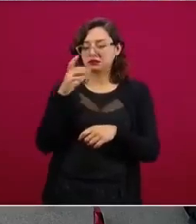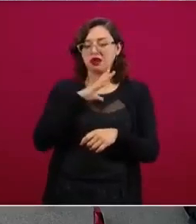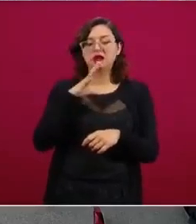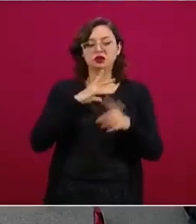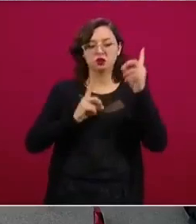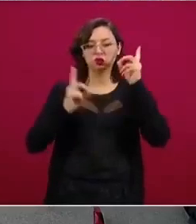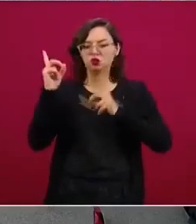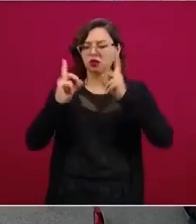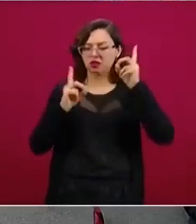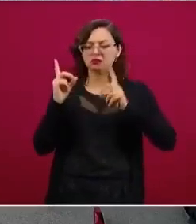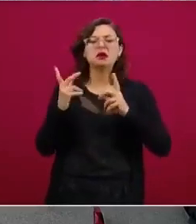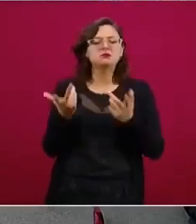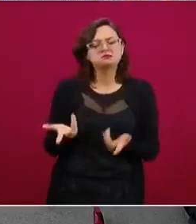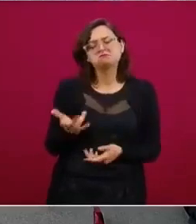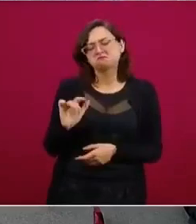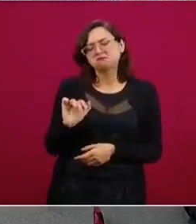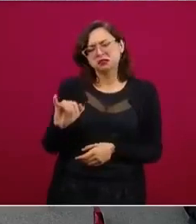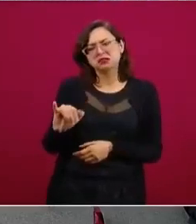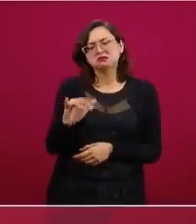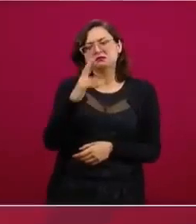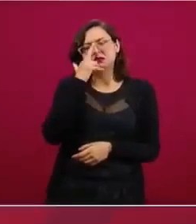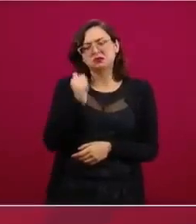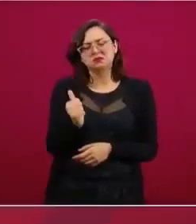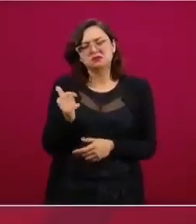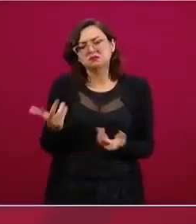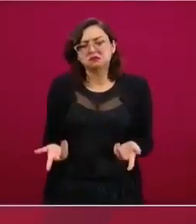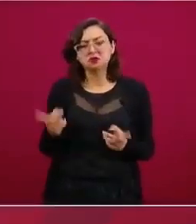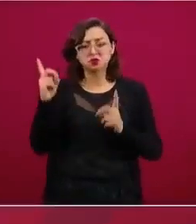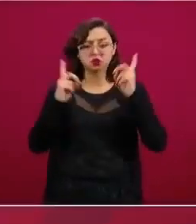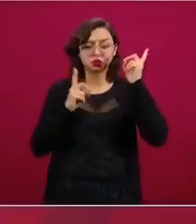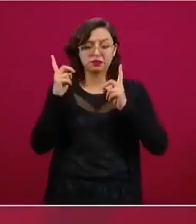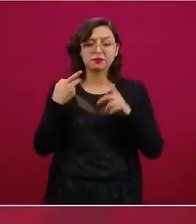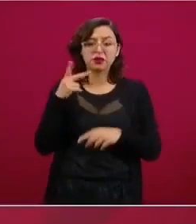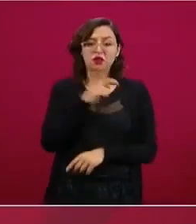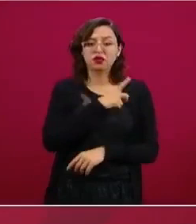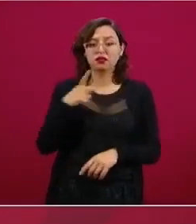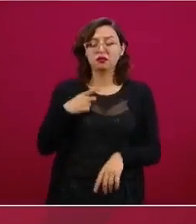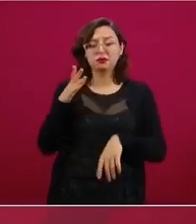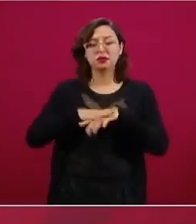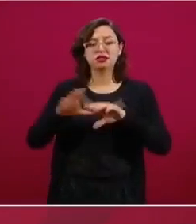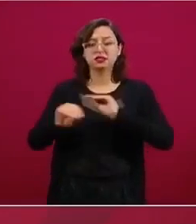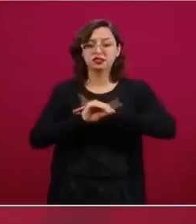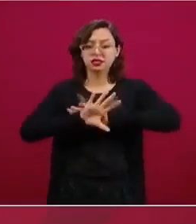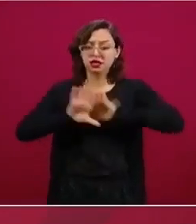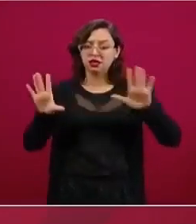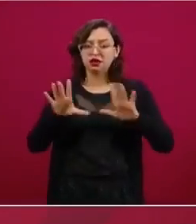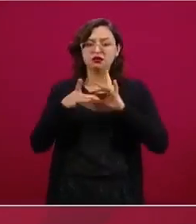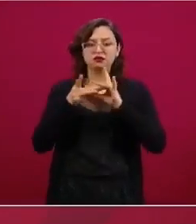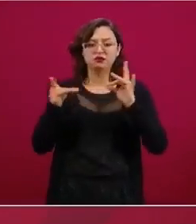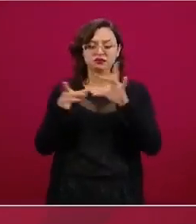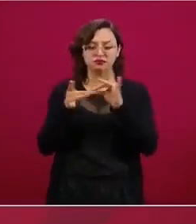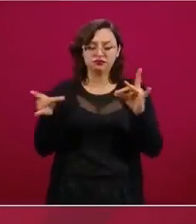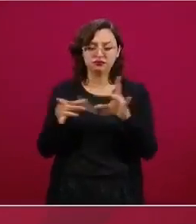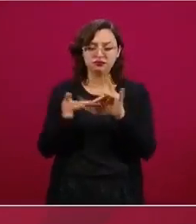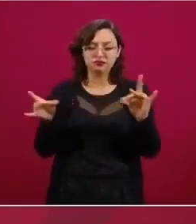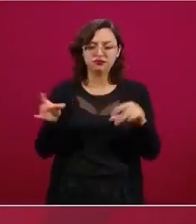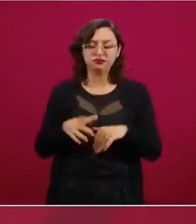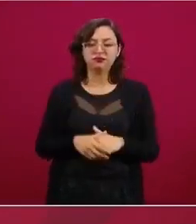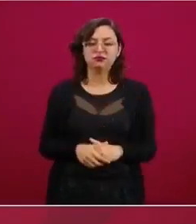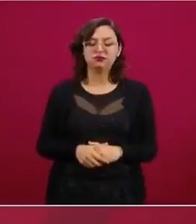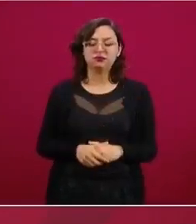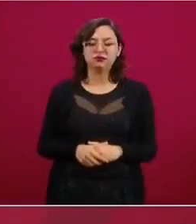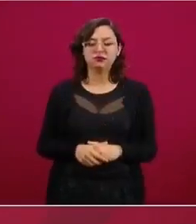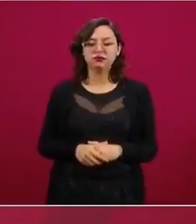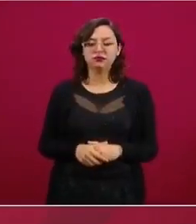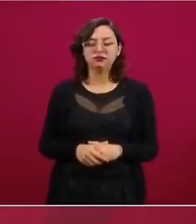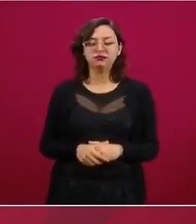cual me parece completamente válida. Para que no haya dudas, lo explico con puntualización. El